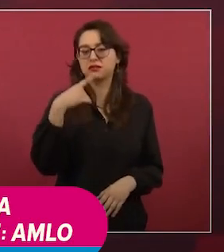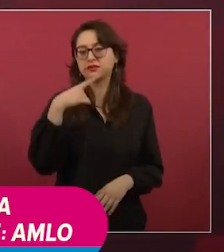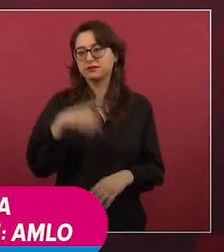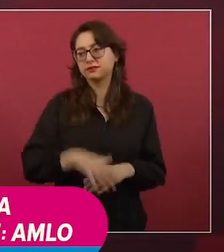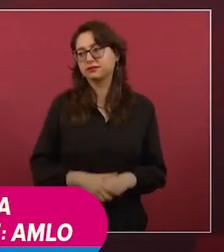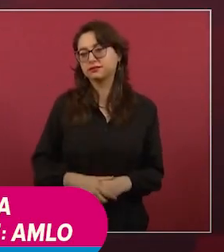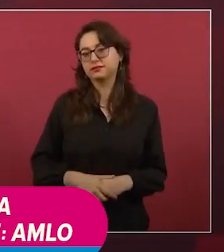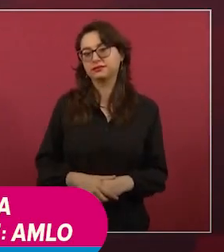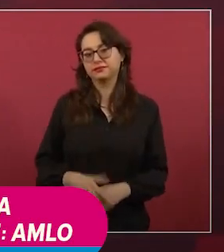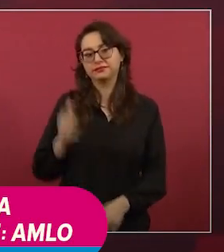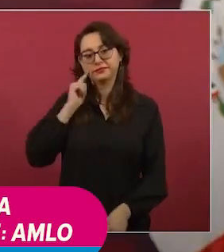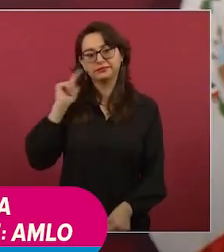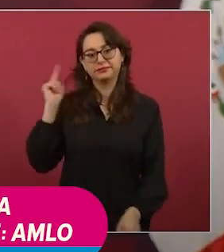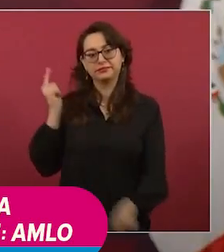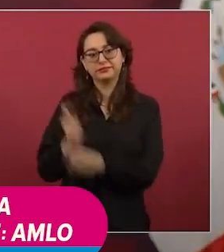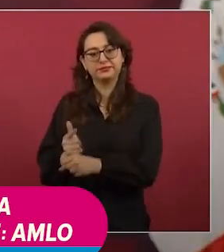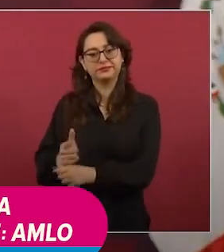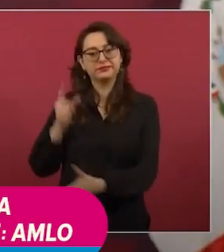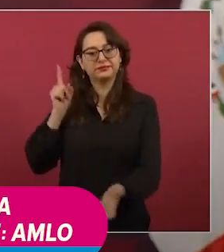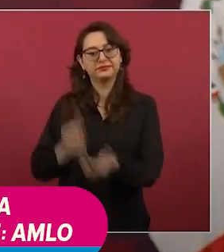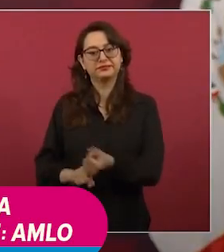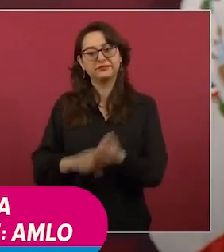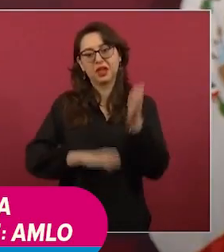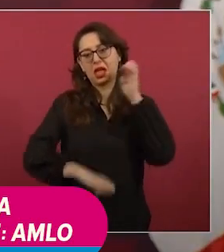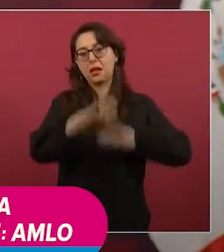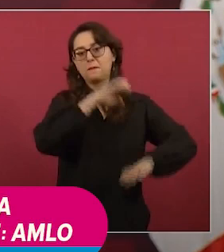empresas estadounidenses.